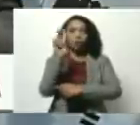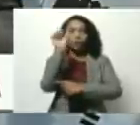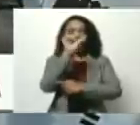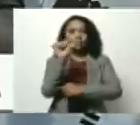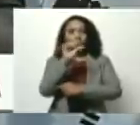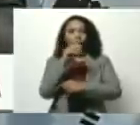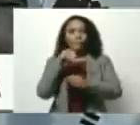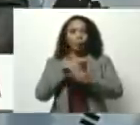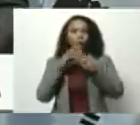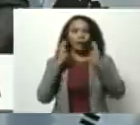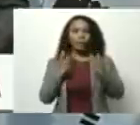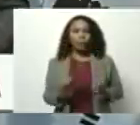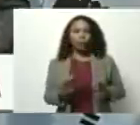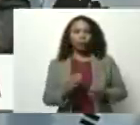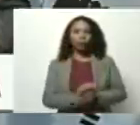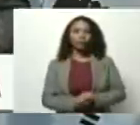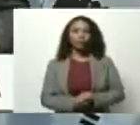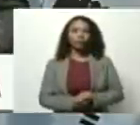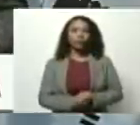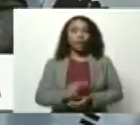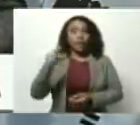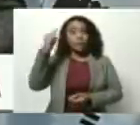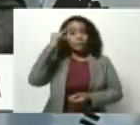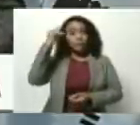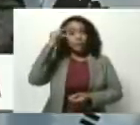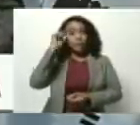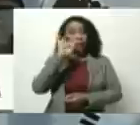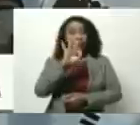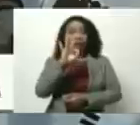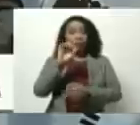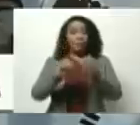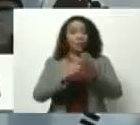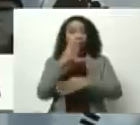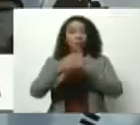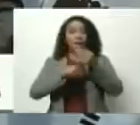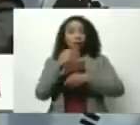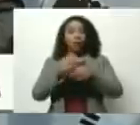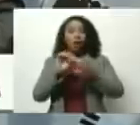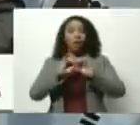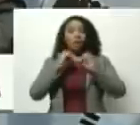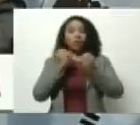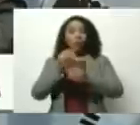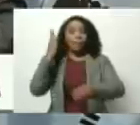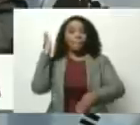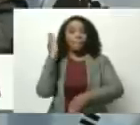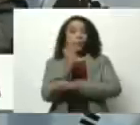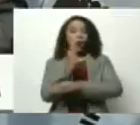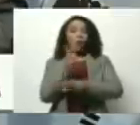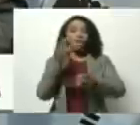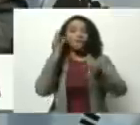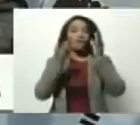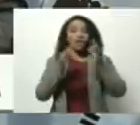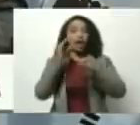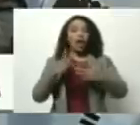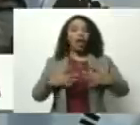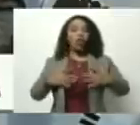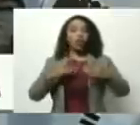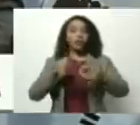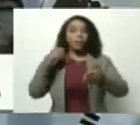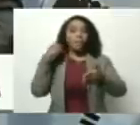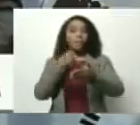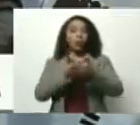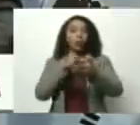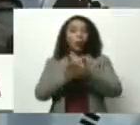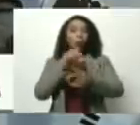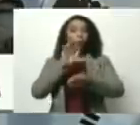2 semanas. En fecha del 3 de mayo se realizó la audiencia de imputación en sede fiscal al adolescente agresor por